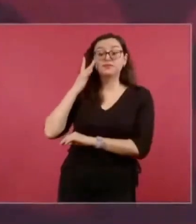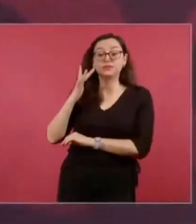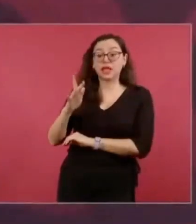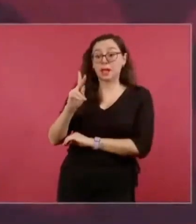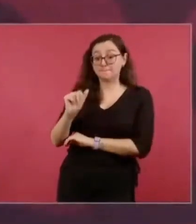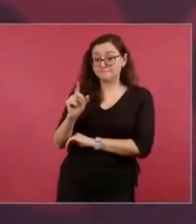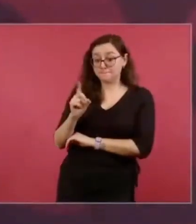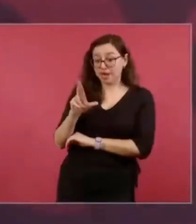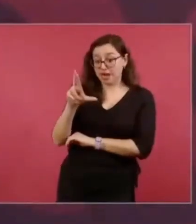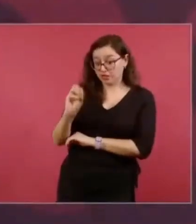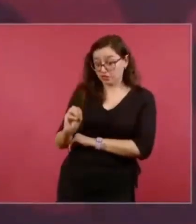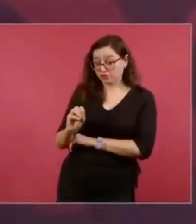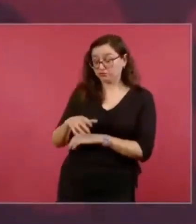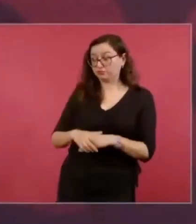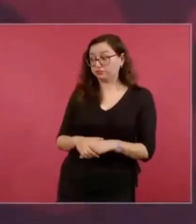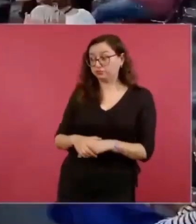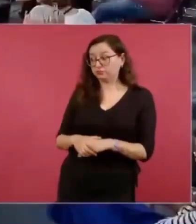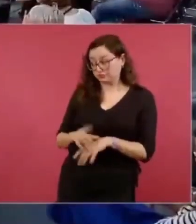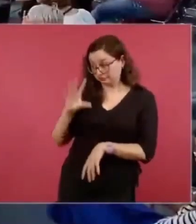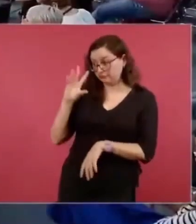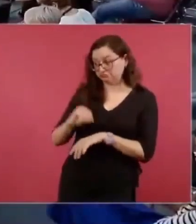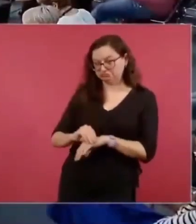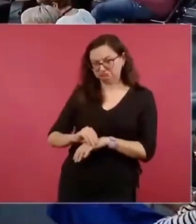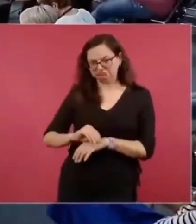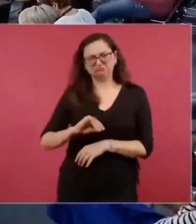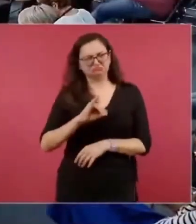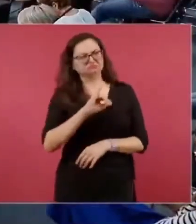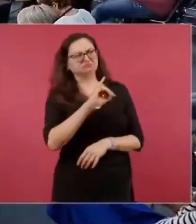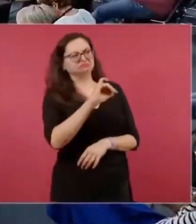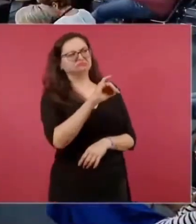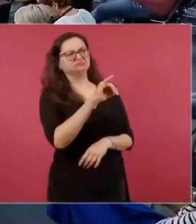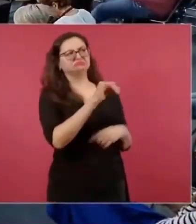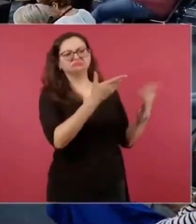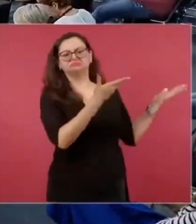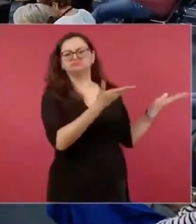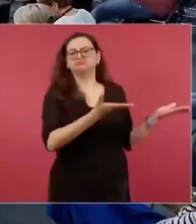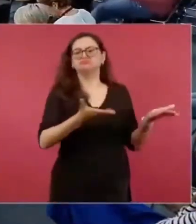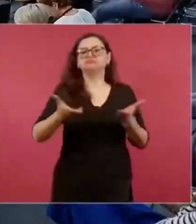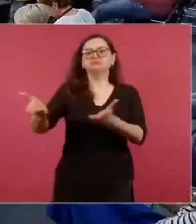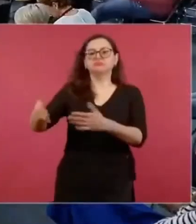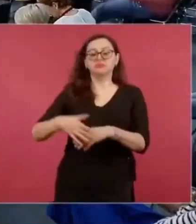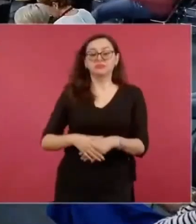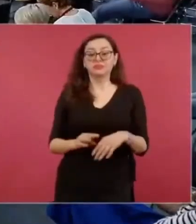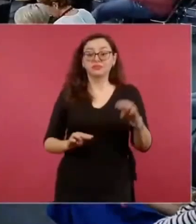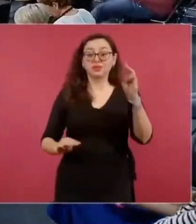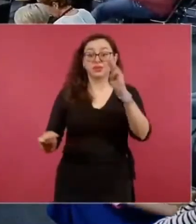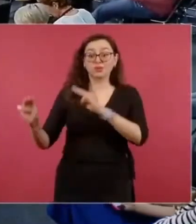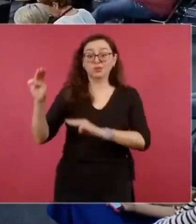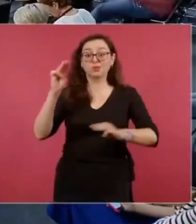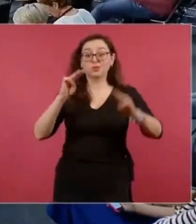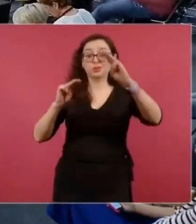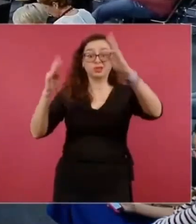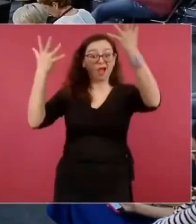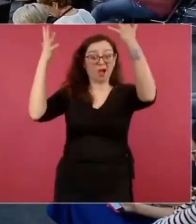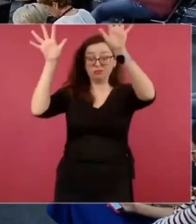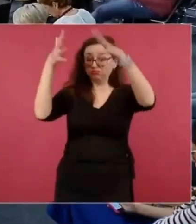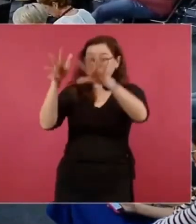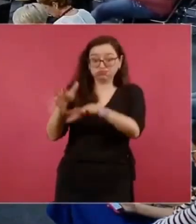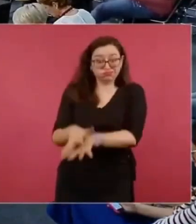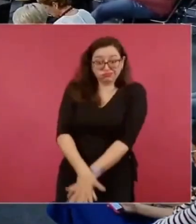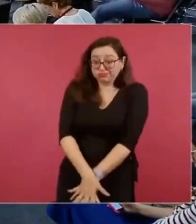vean ustedes a ver por no pones antes de esto el escudo de San Luis